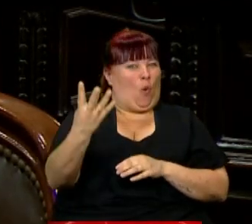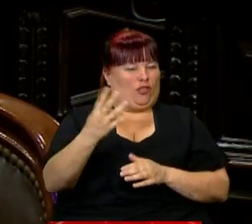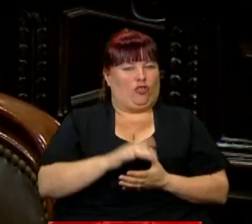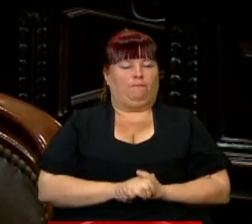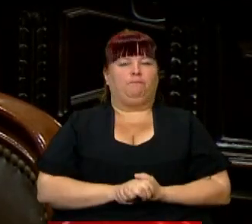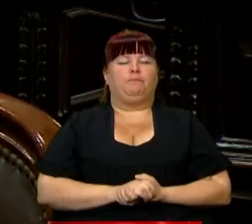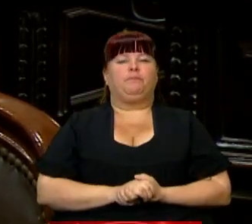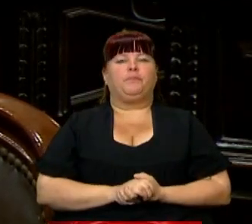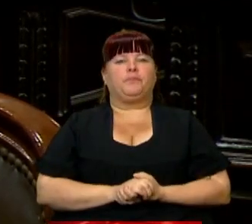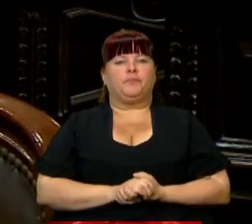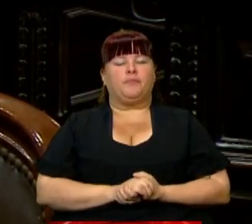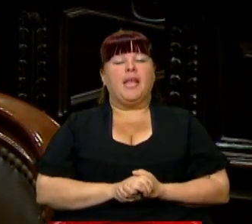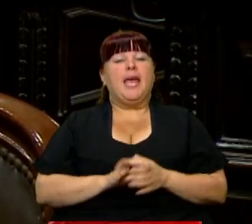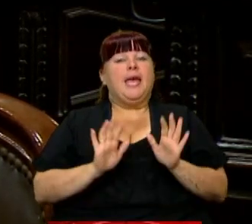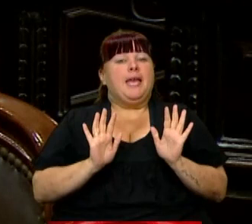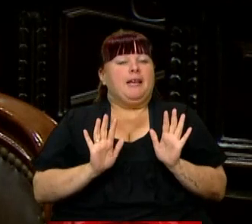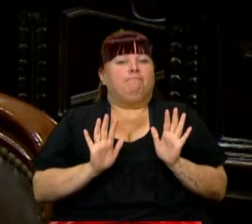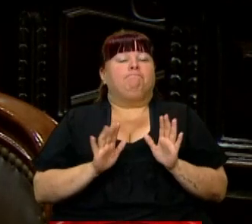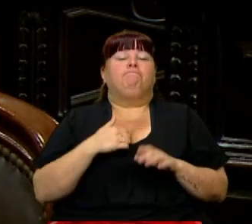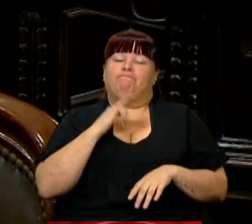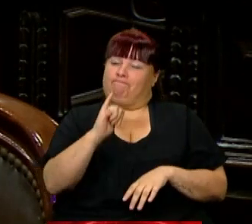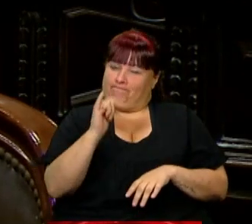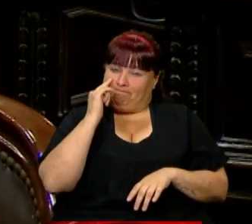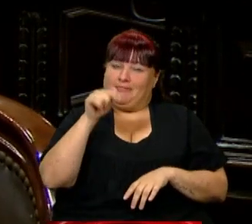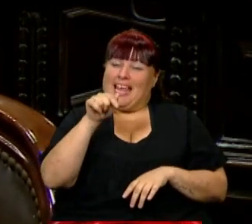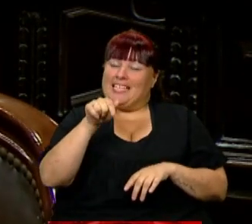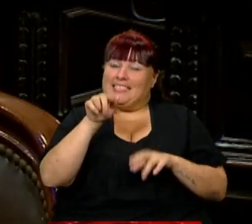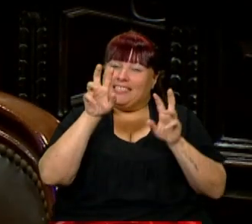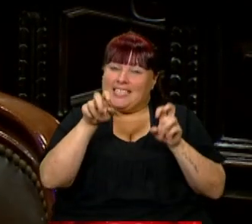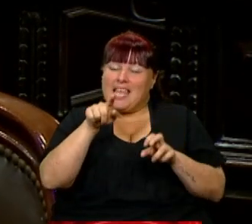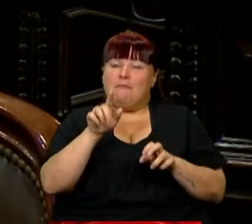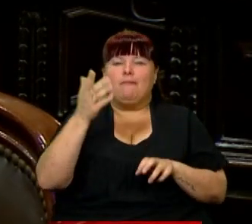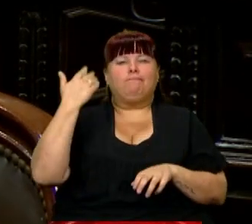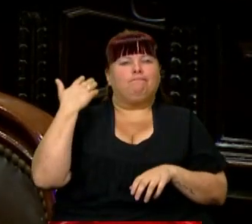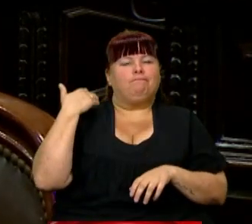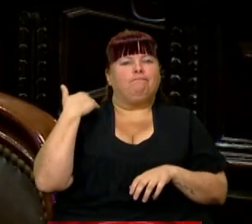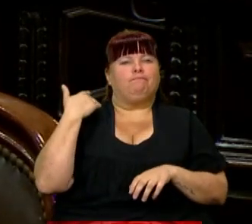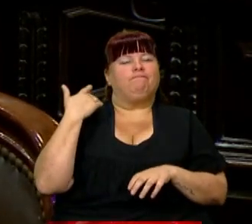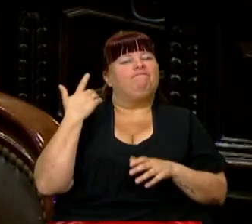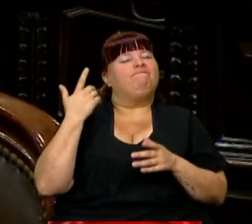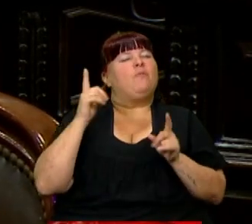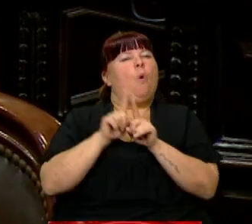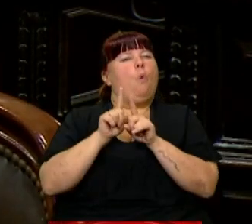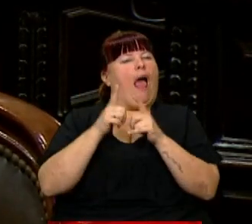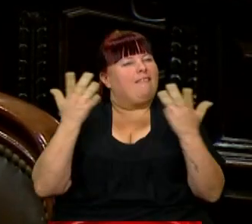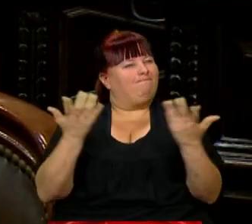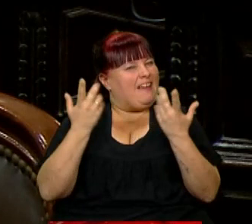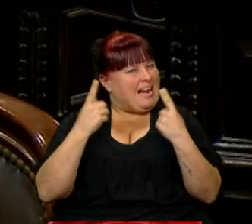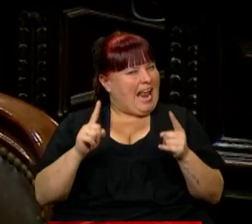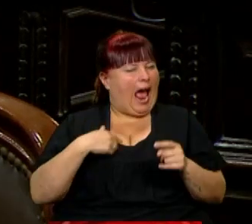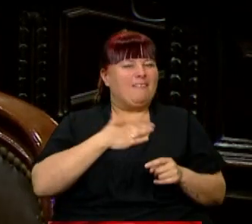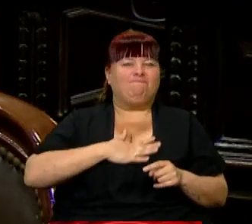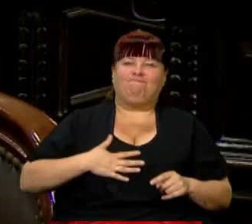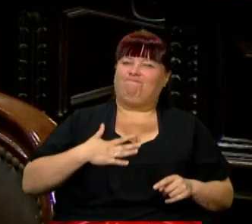1994. Pero advierto que en estos casos hace ruido o